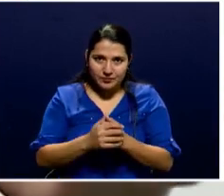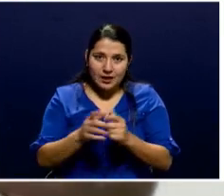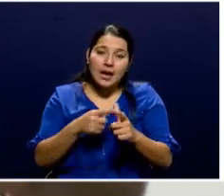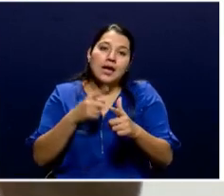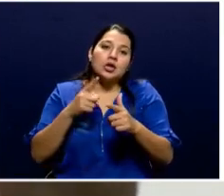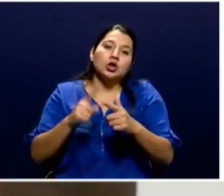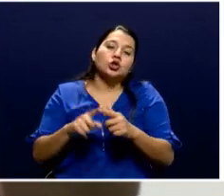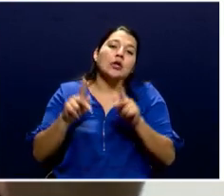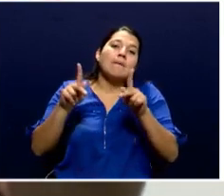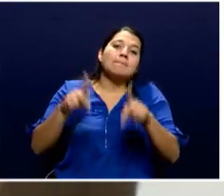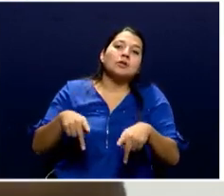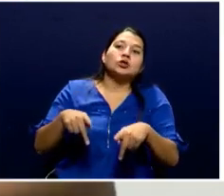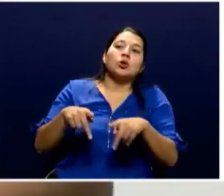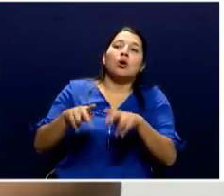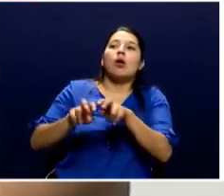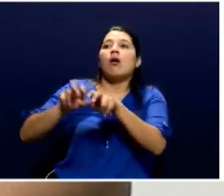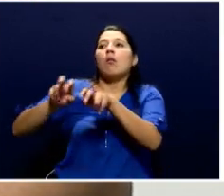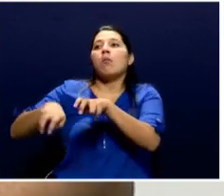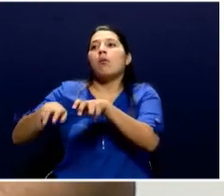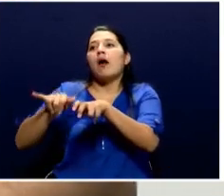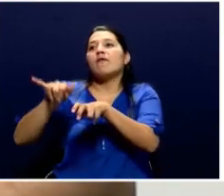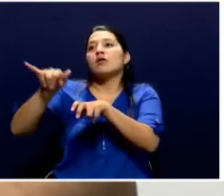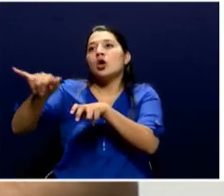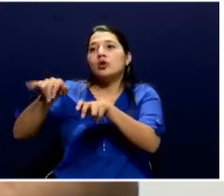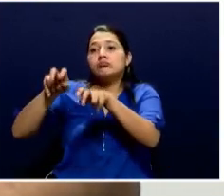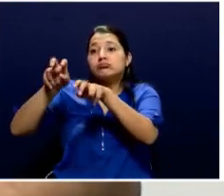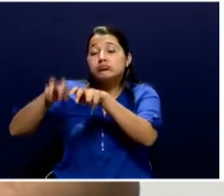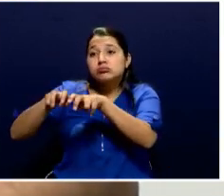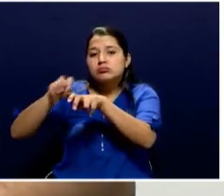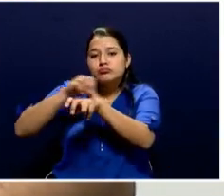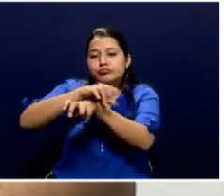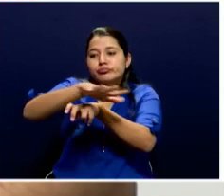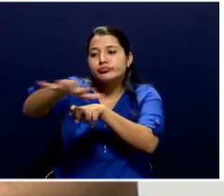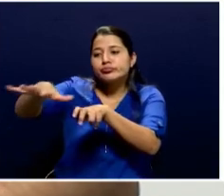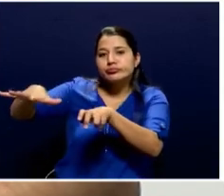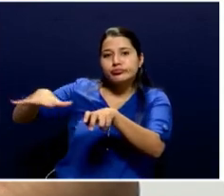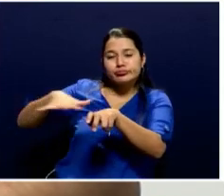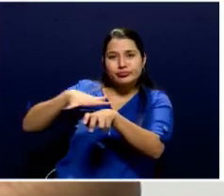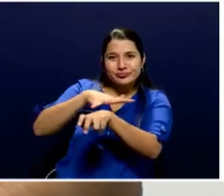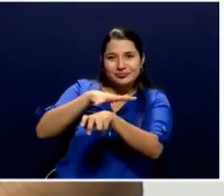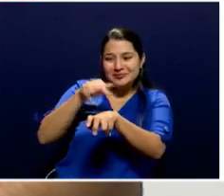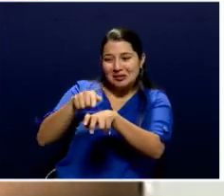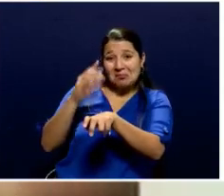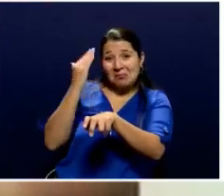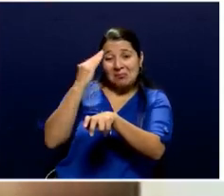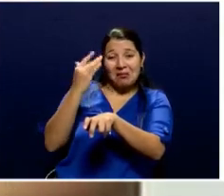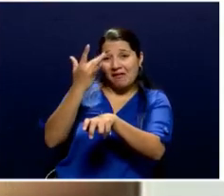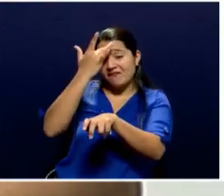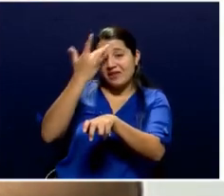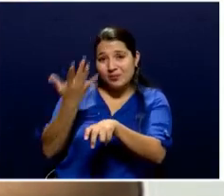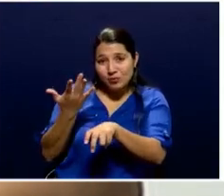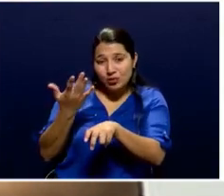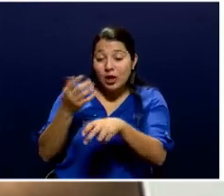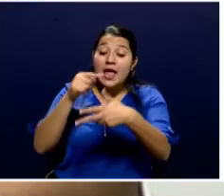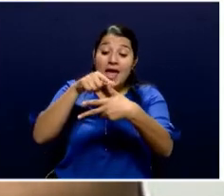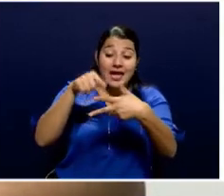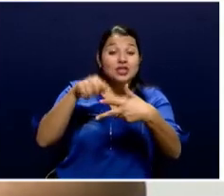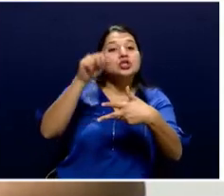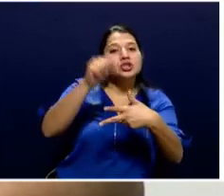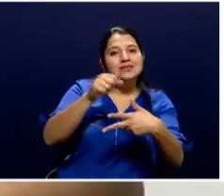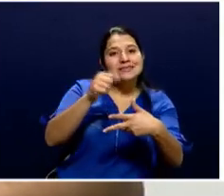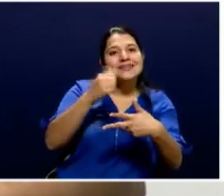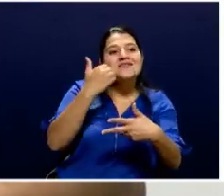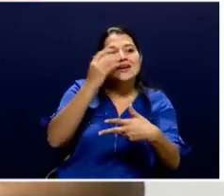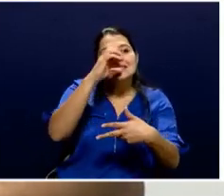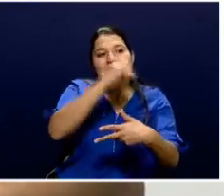llegaban a locaciones y esparcían el virus grandemente. Entonces esa es la gran diferencia con los otros dos virus, y entonces al causar esa